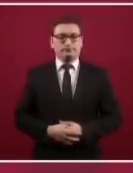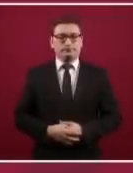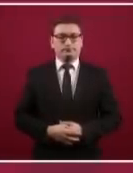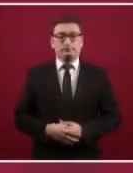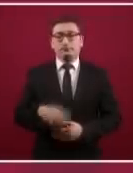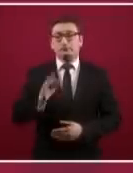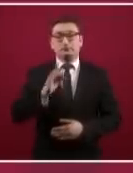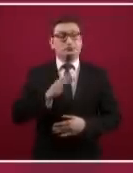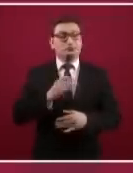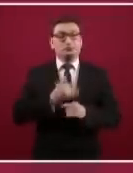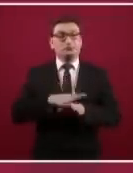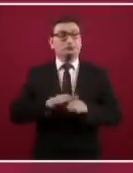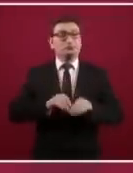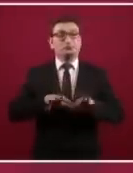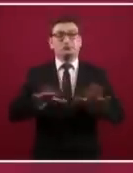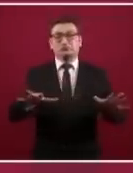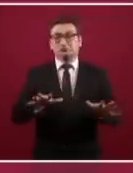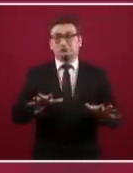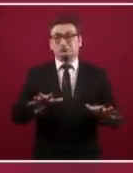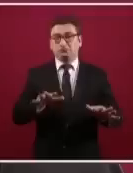dar a conocer.